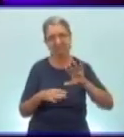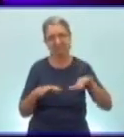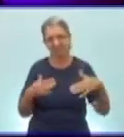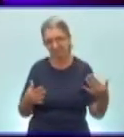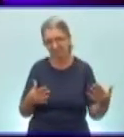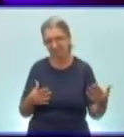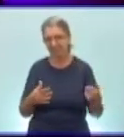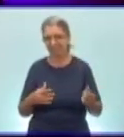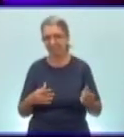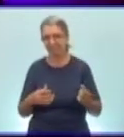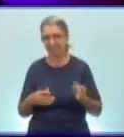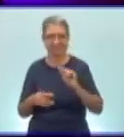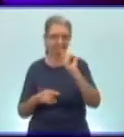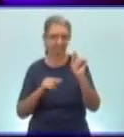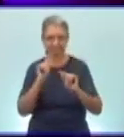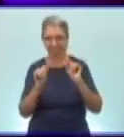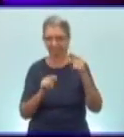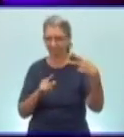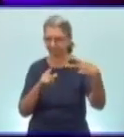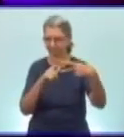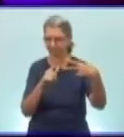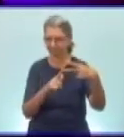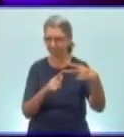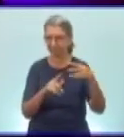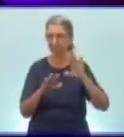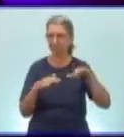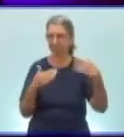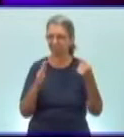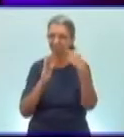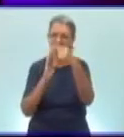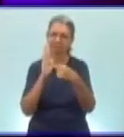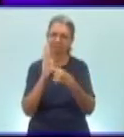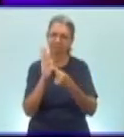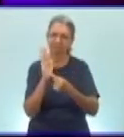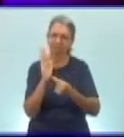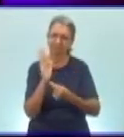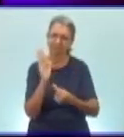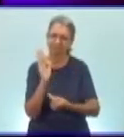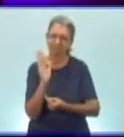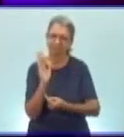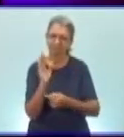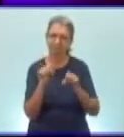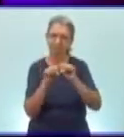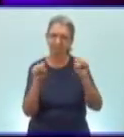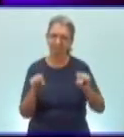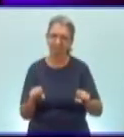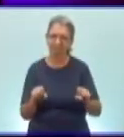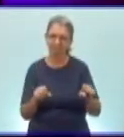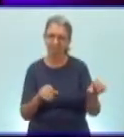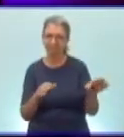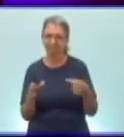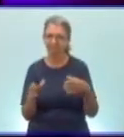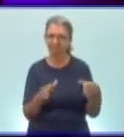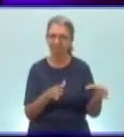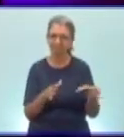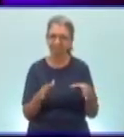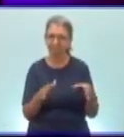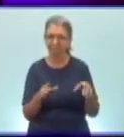las características específicamente de lo que hace que este movimiento, de que estos sistemas oscilatorios se pongan en